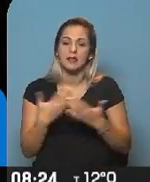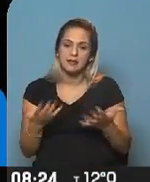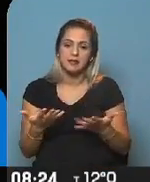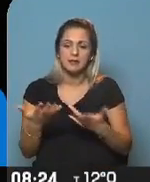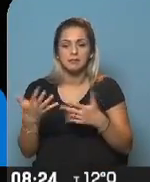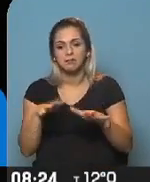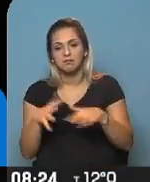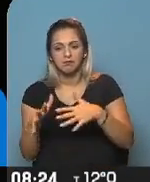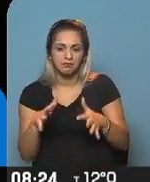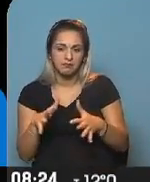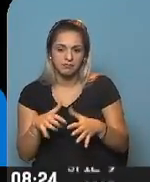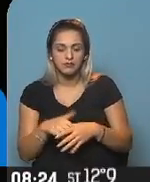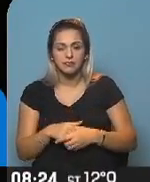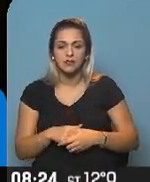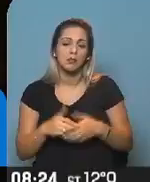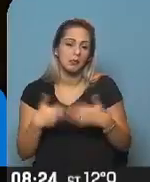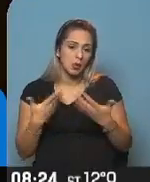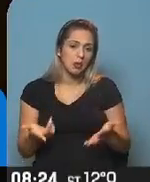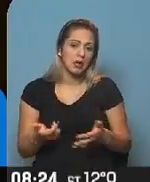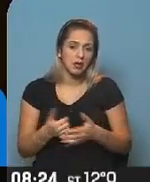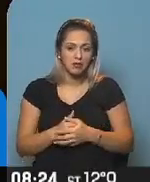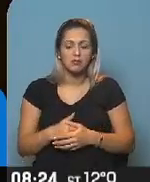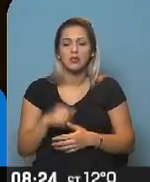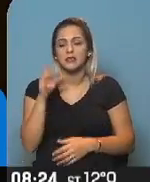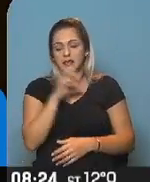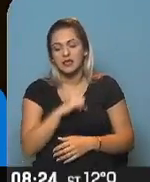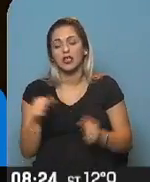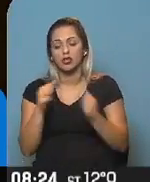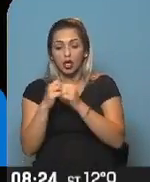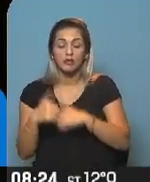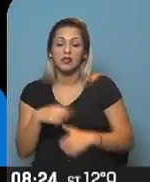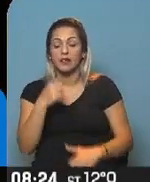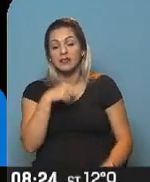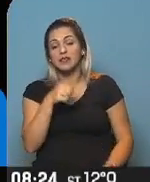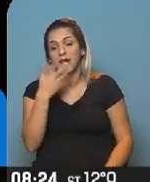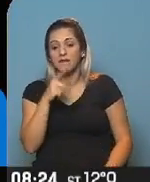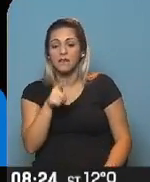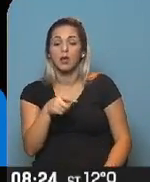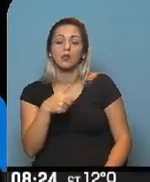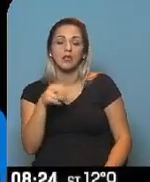medio ñoño y medio forzado. Pero más allá de esos secretos ocultos, si te gusta el suspenso, es una opción.